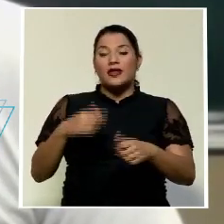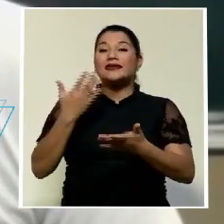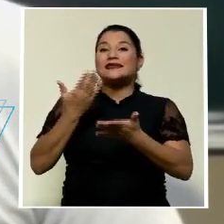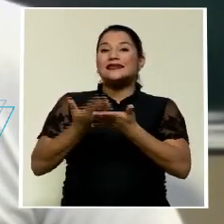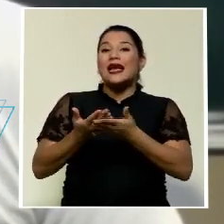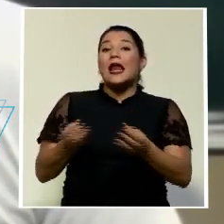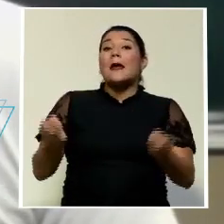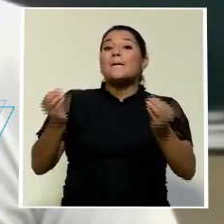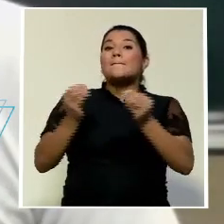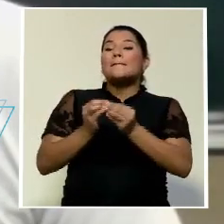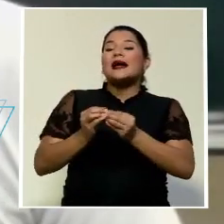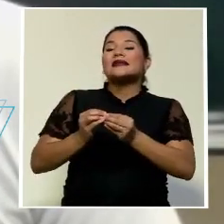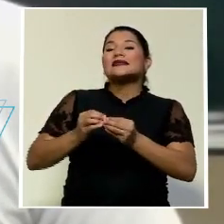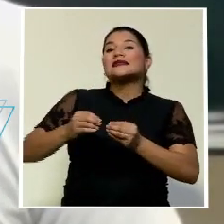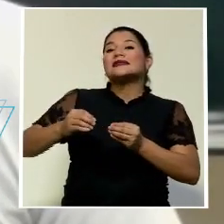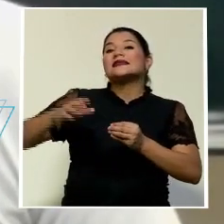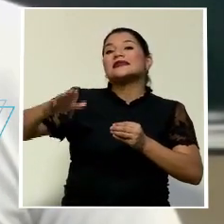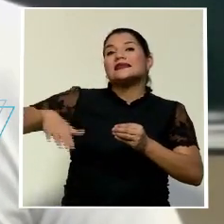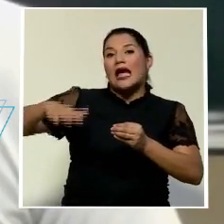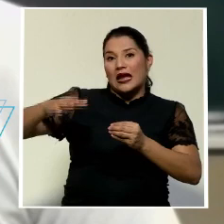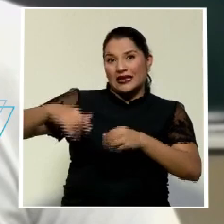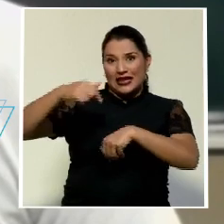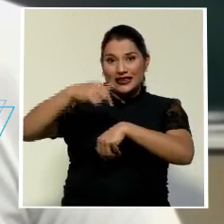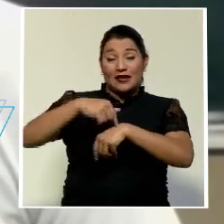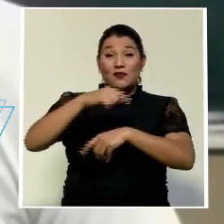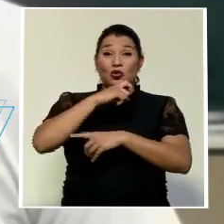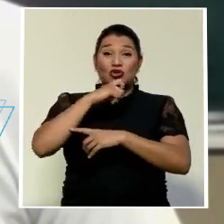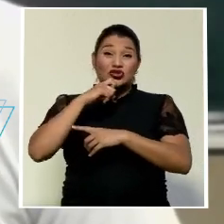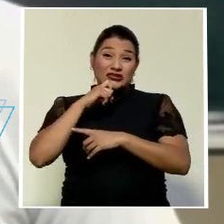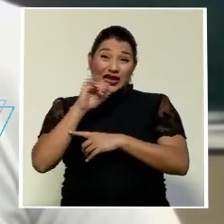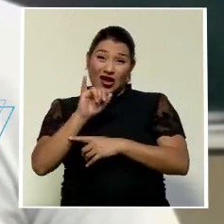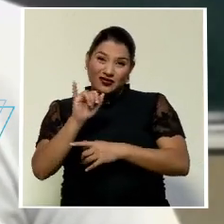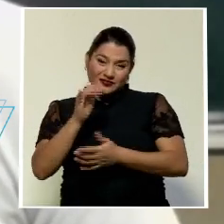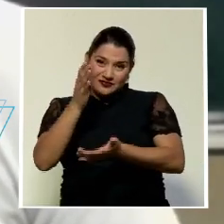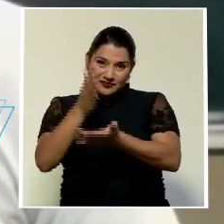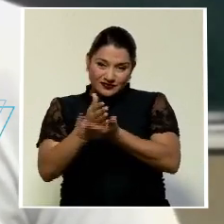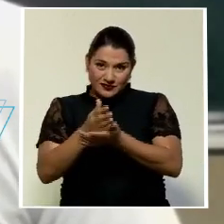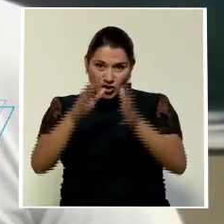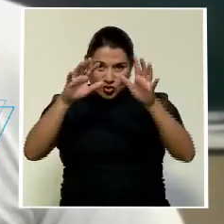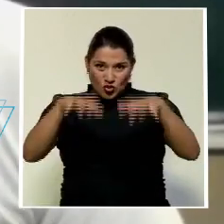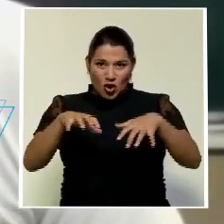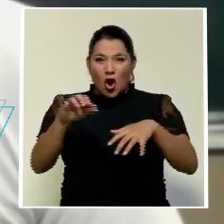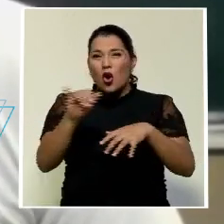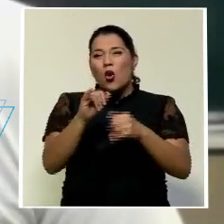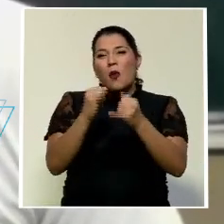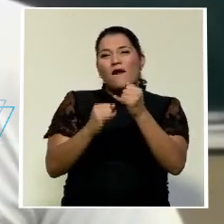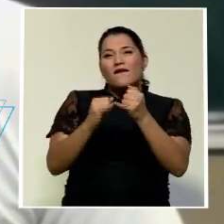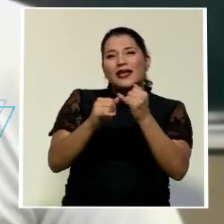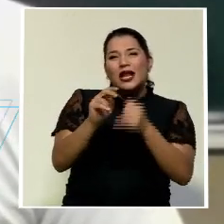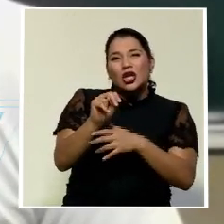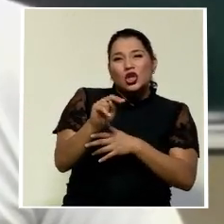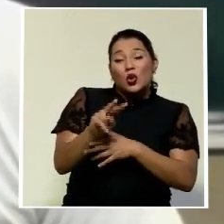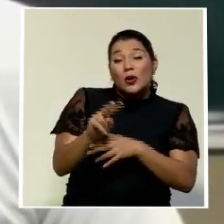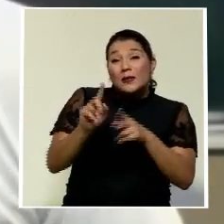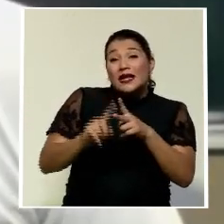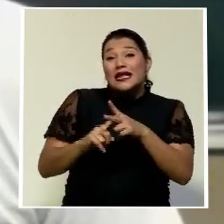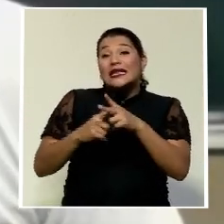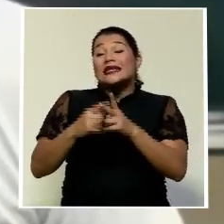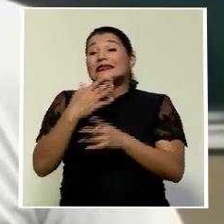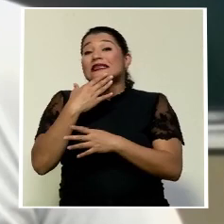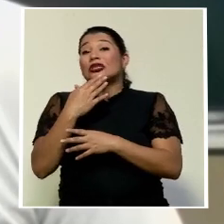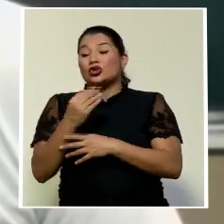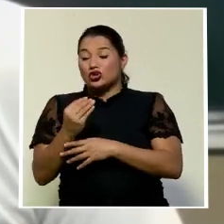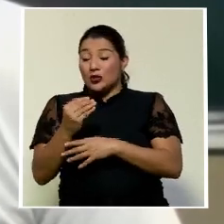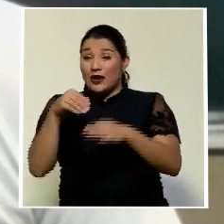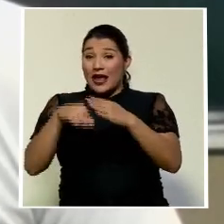salida de la época lluviosa y la entrada de la época seca, que suele ser más o menos a finales de noviembre y principios de diciembre. En lo que respecta al